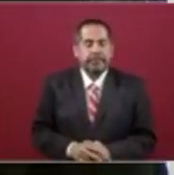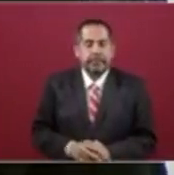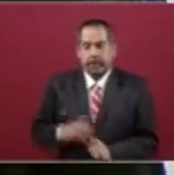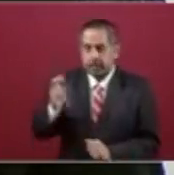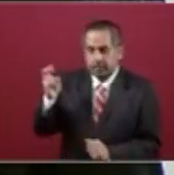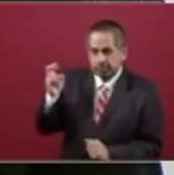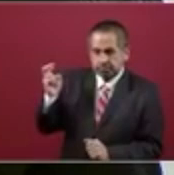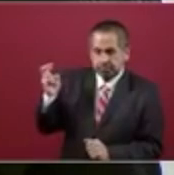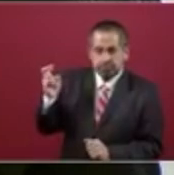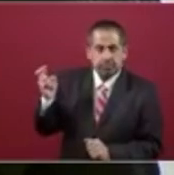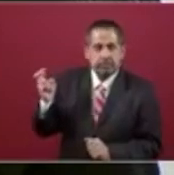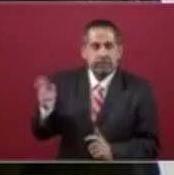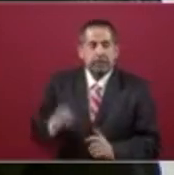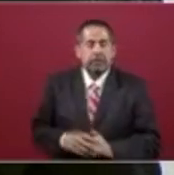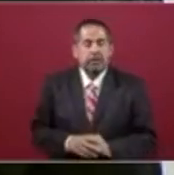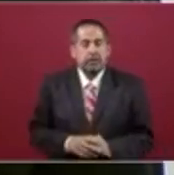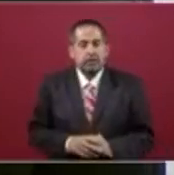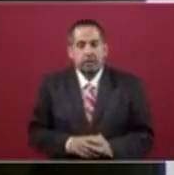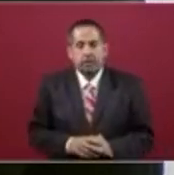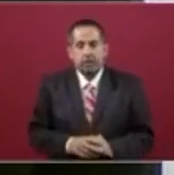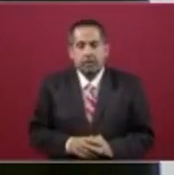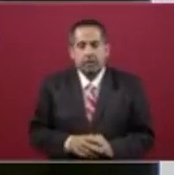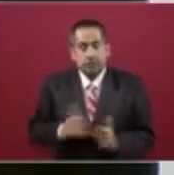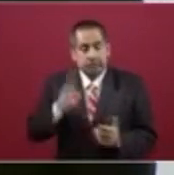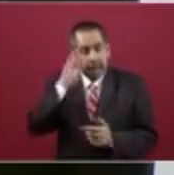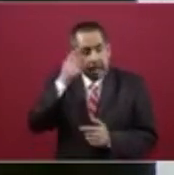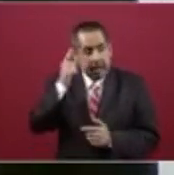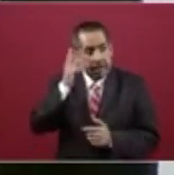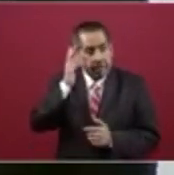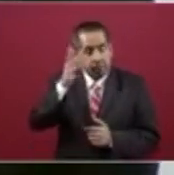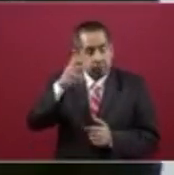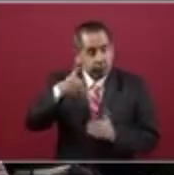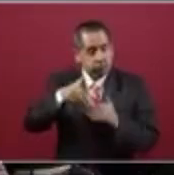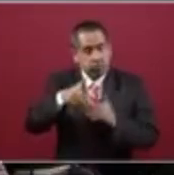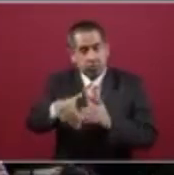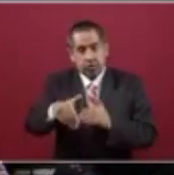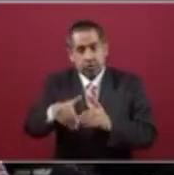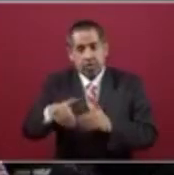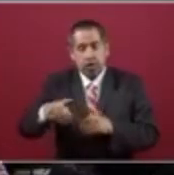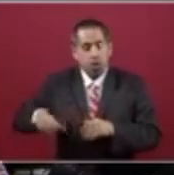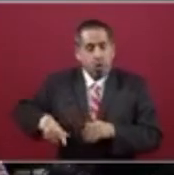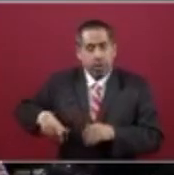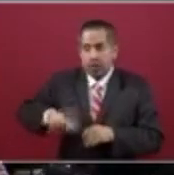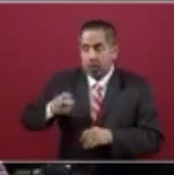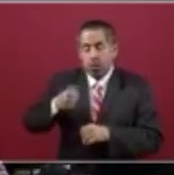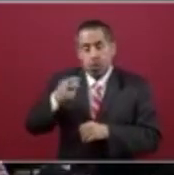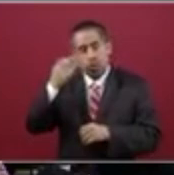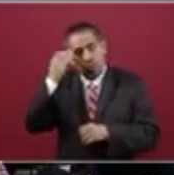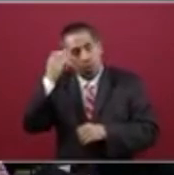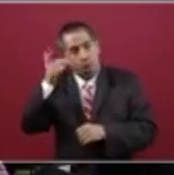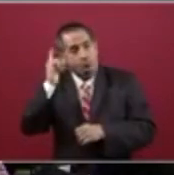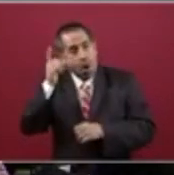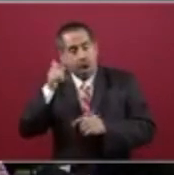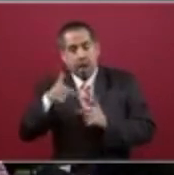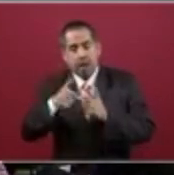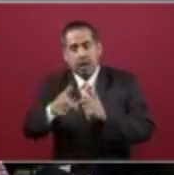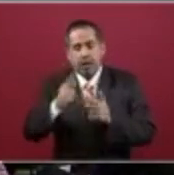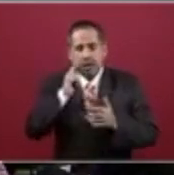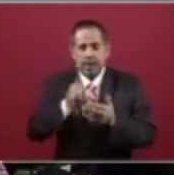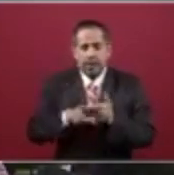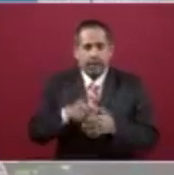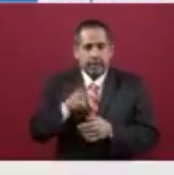es el esperado para el periodo de esta administración. El color verde